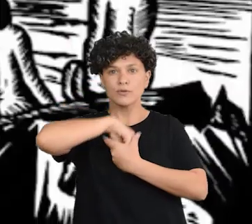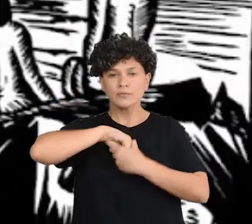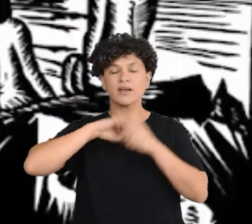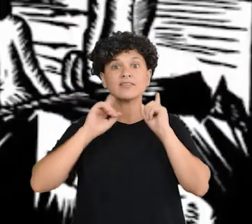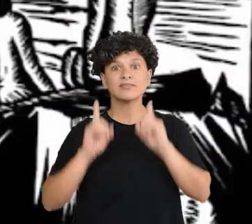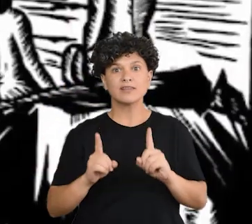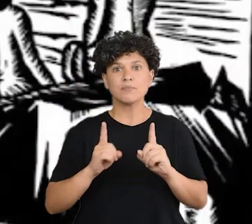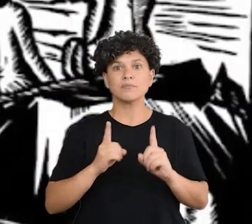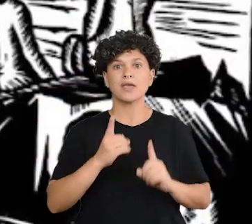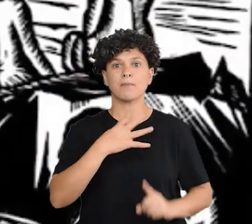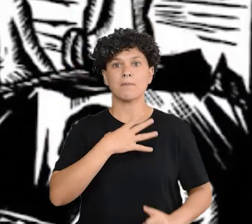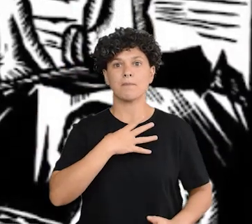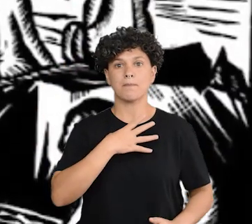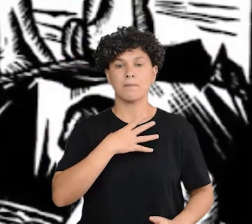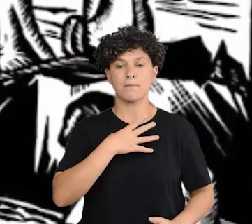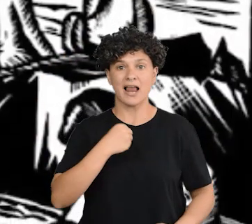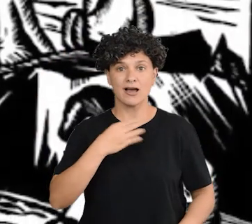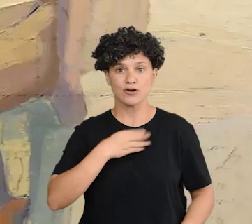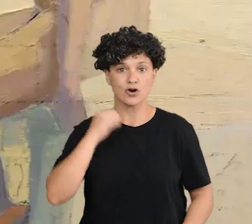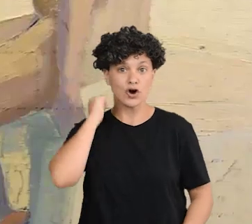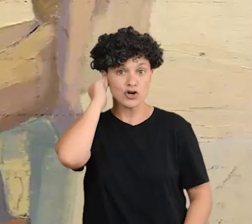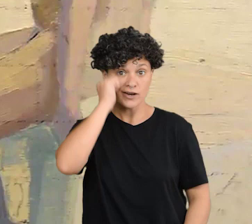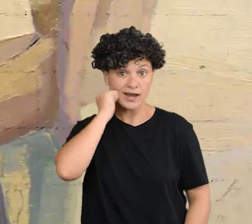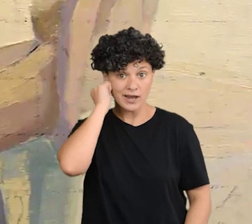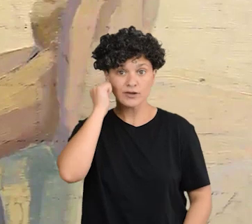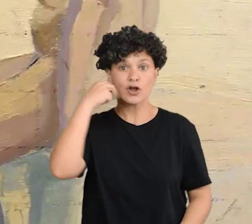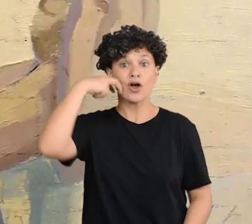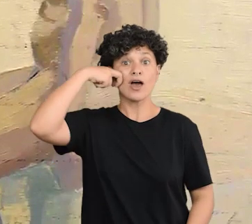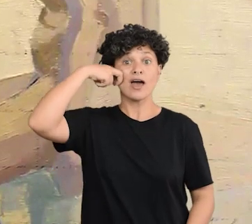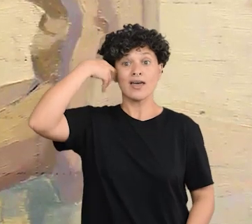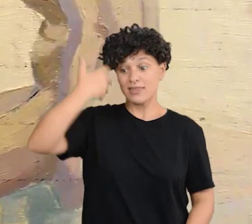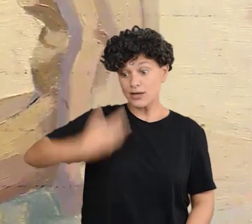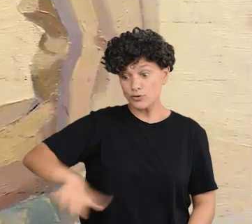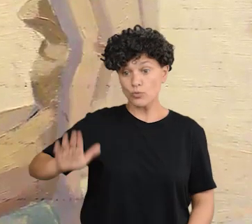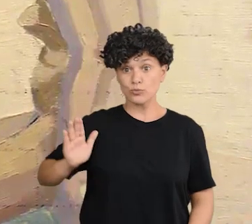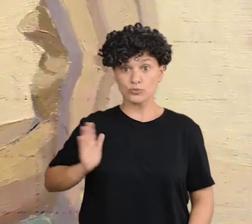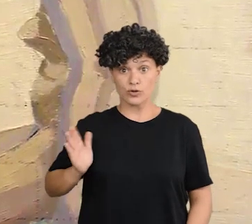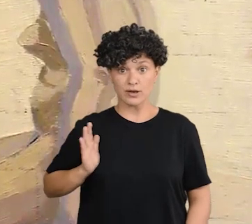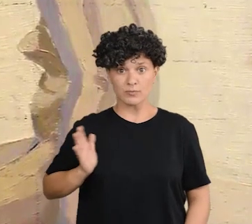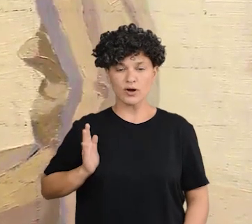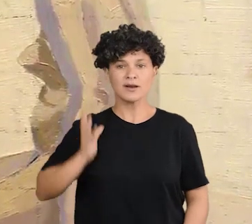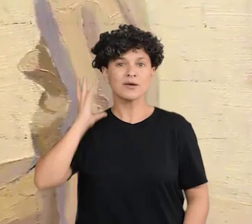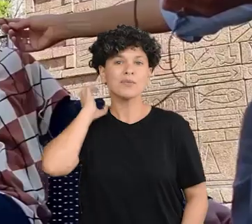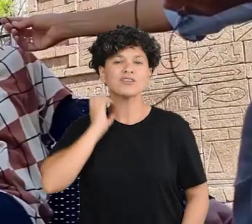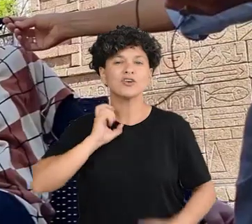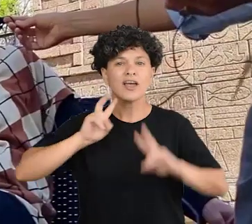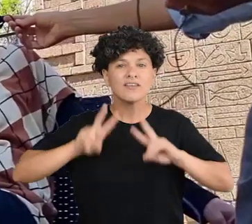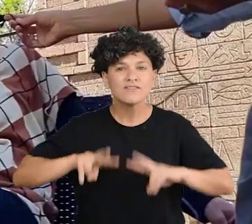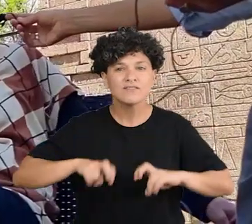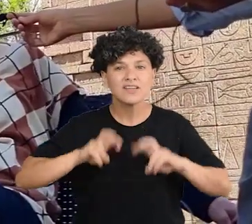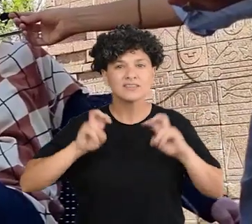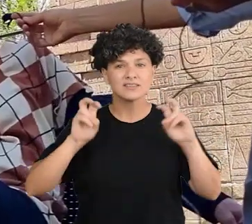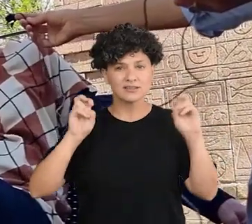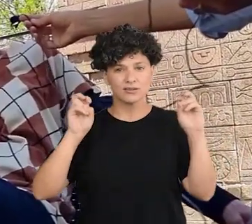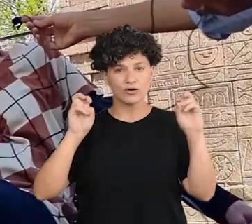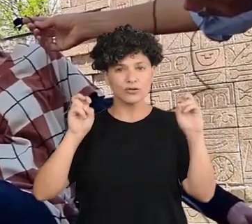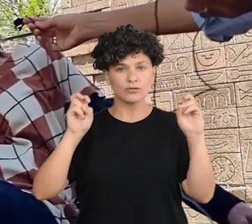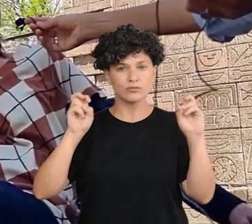y luego el blanco y negro, el desnudo femenino. Petrona investigó